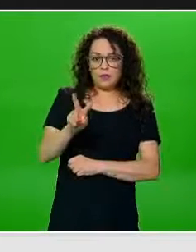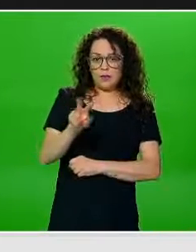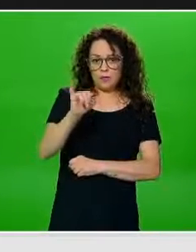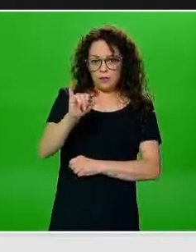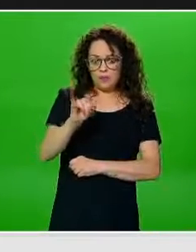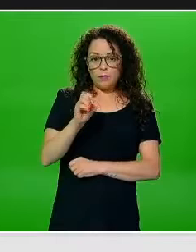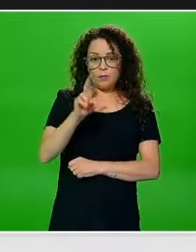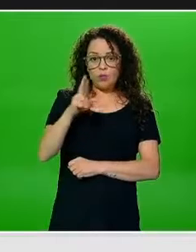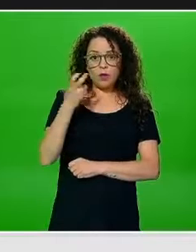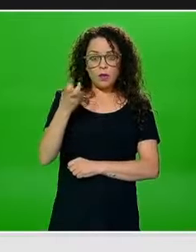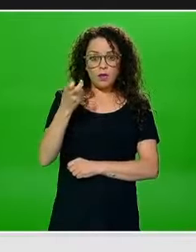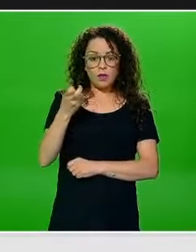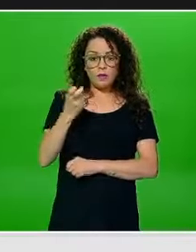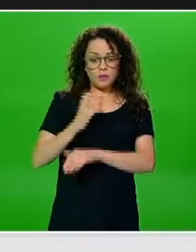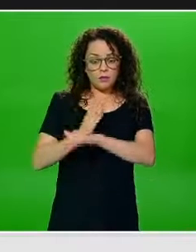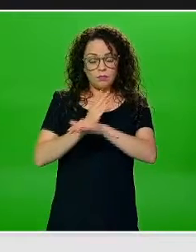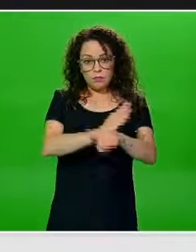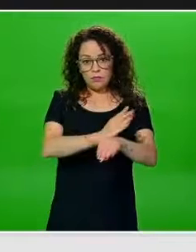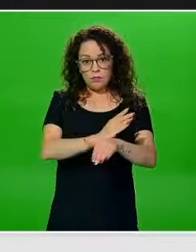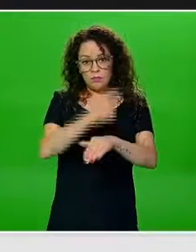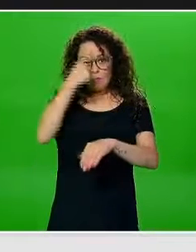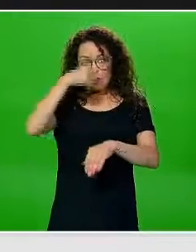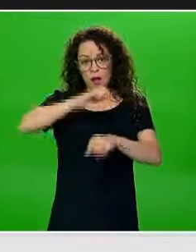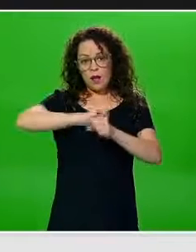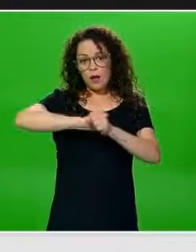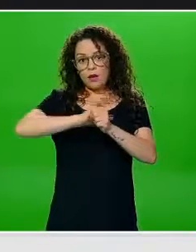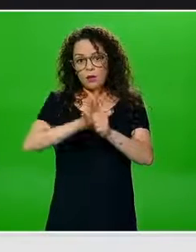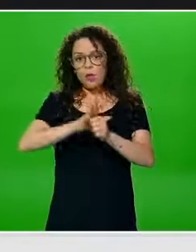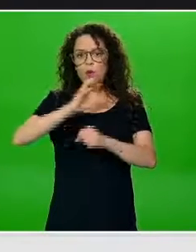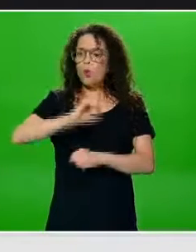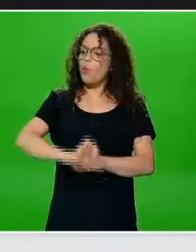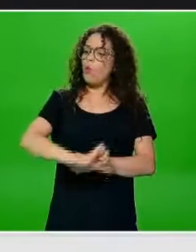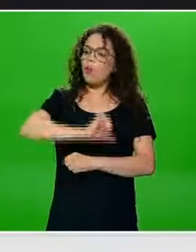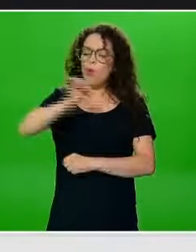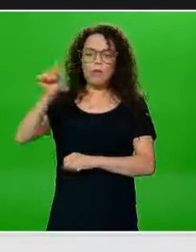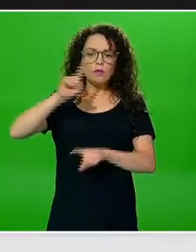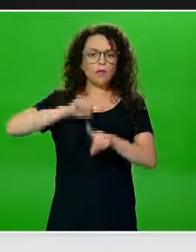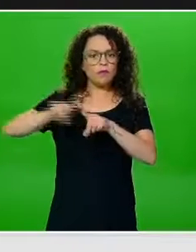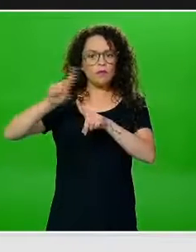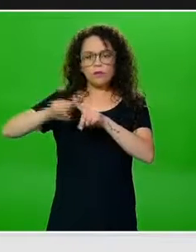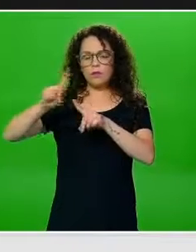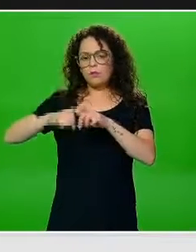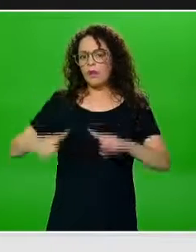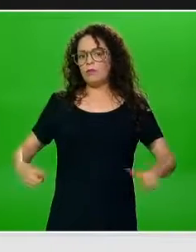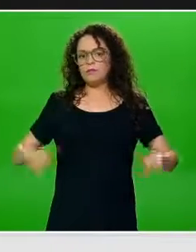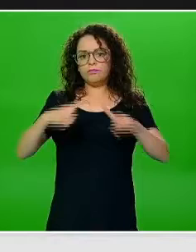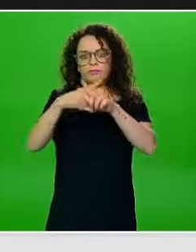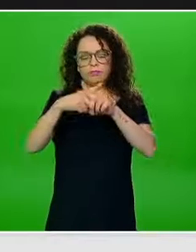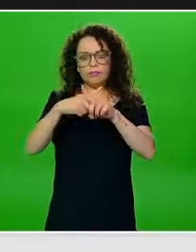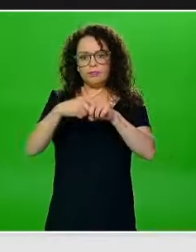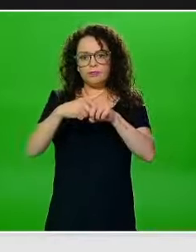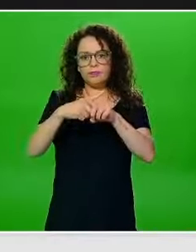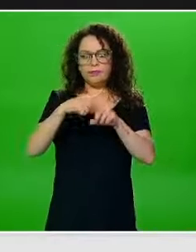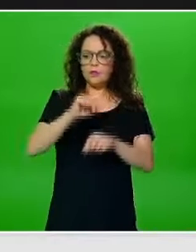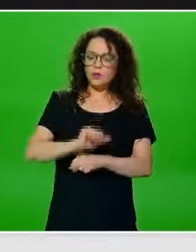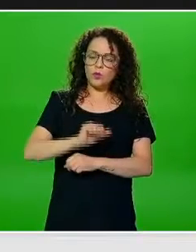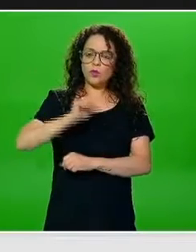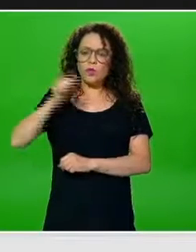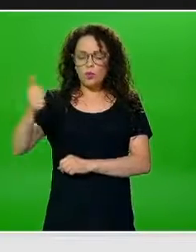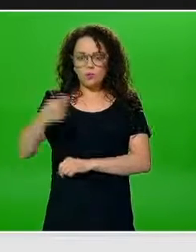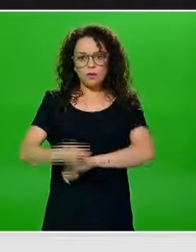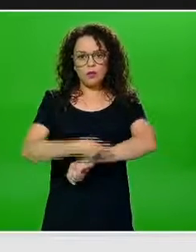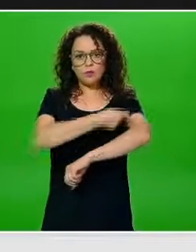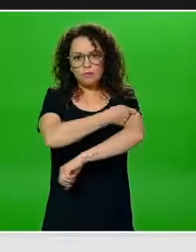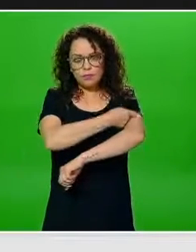de biológicos contra COVID-19 como todos los demás ESAVIs por todos los demás biológicos